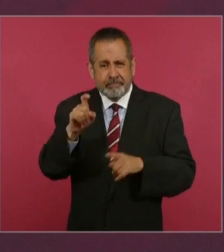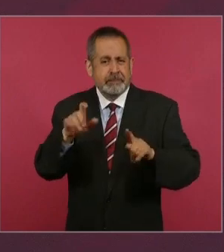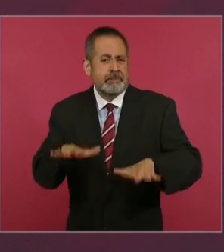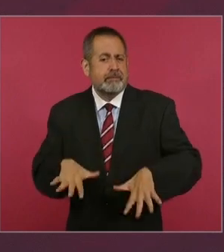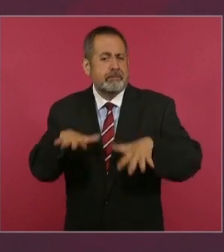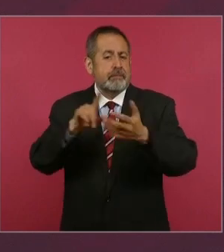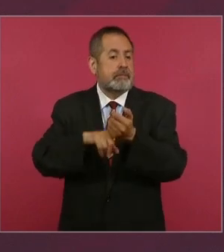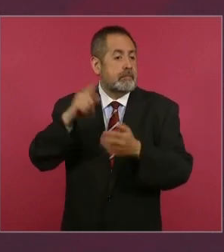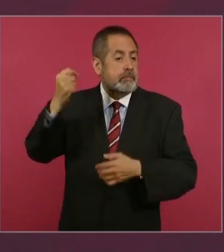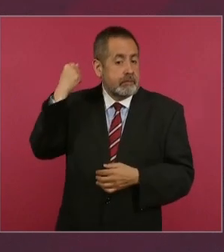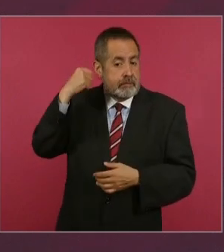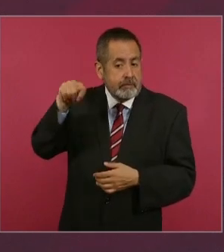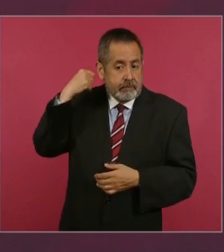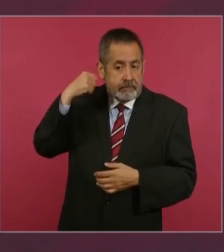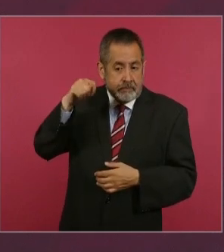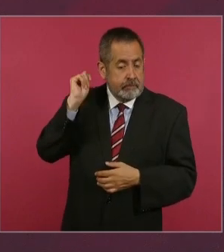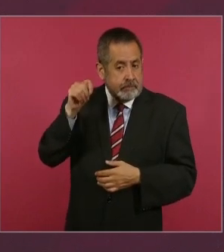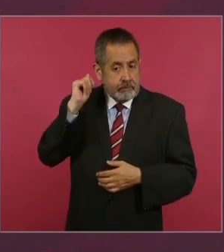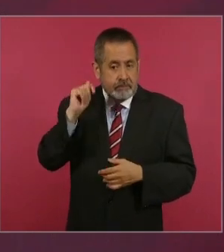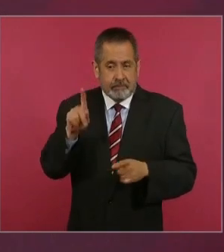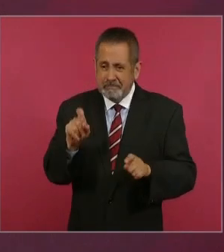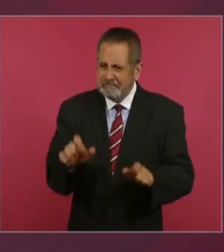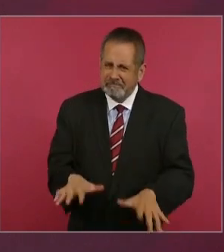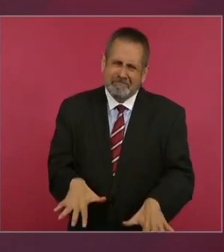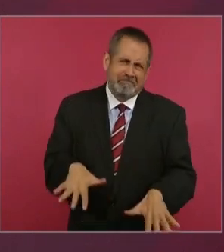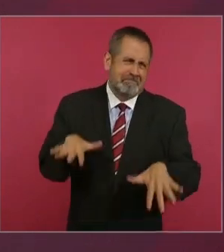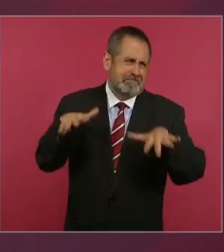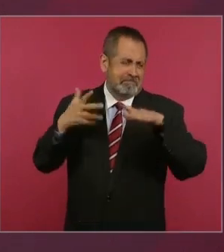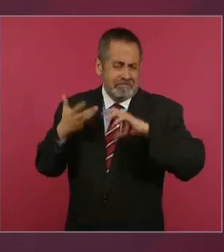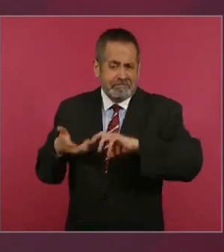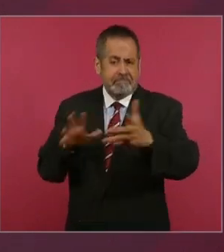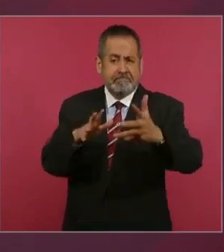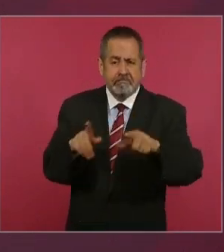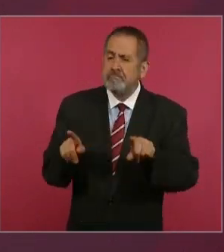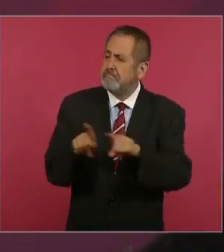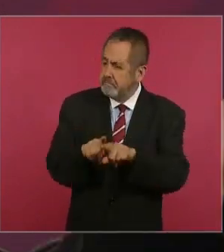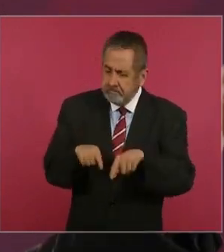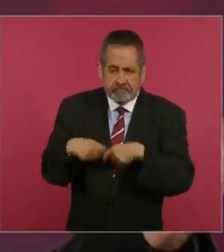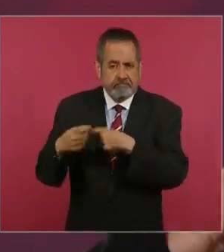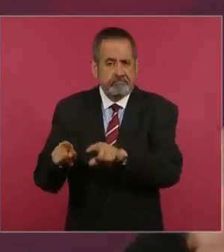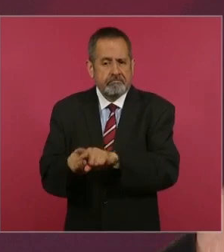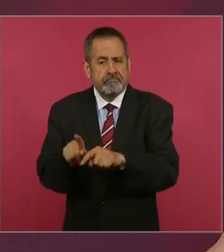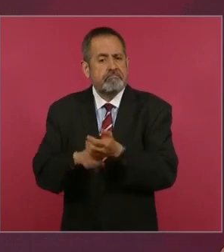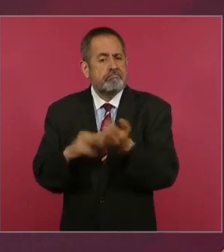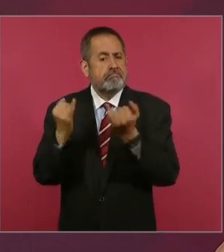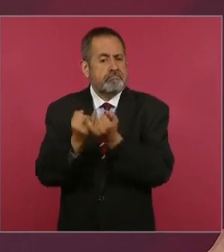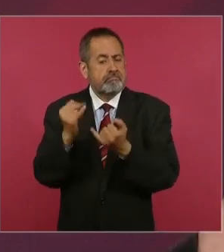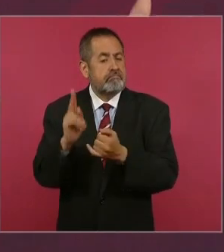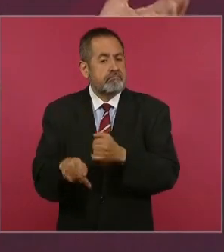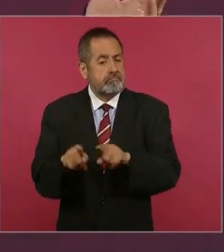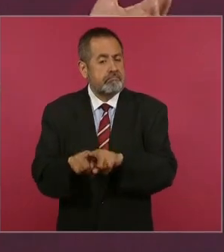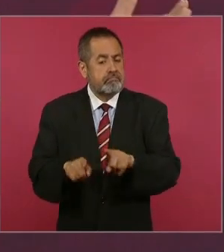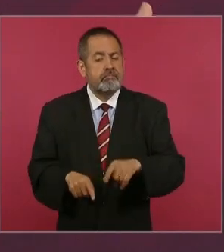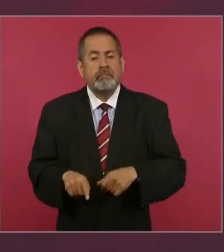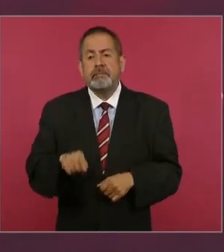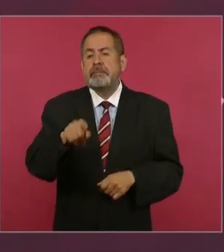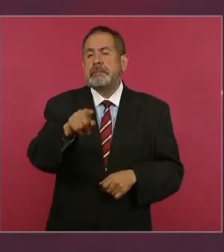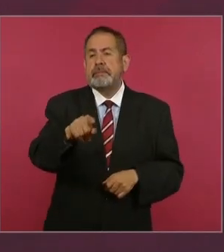en Tabasco y como estaba